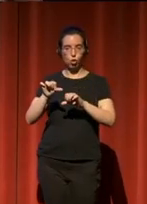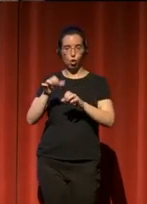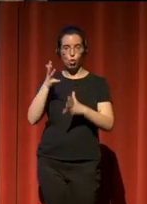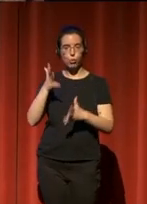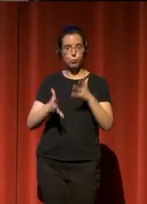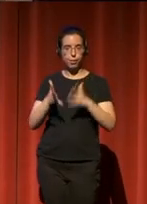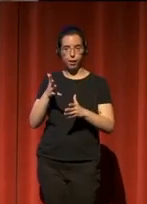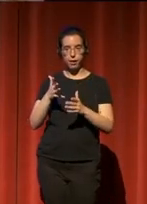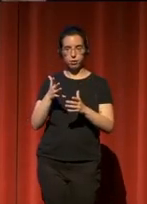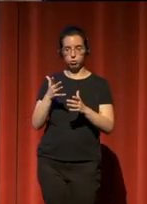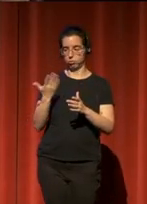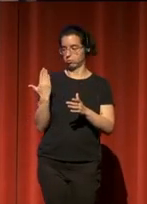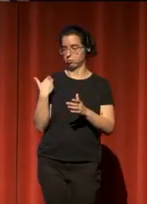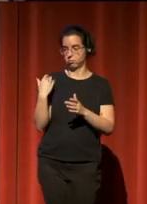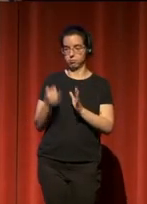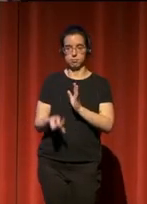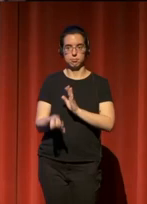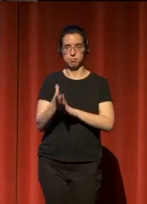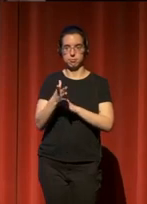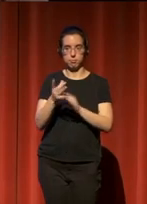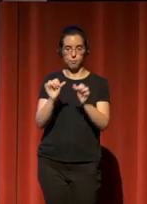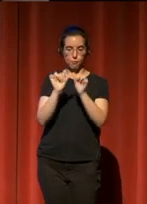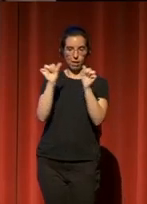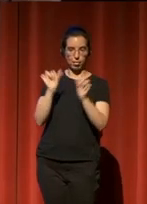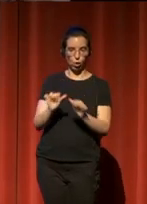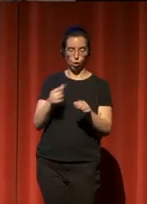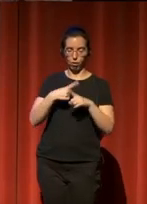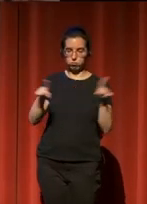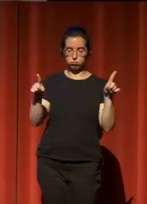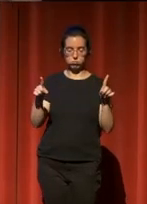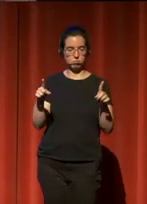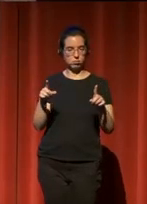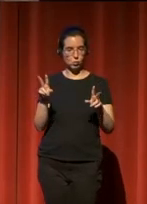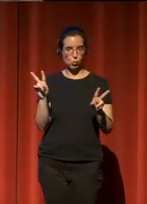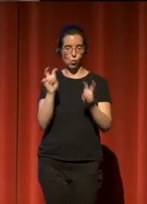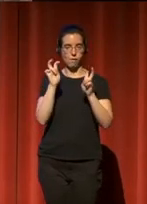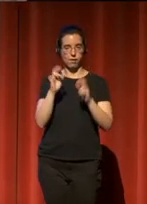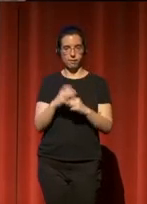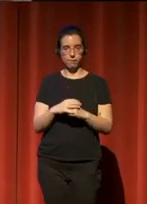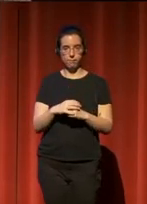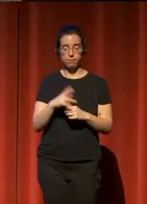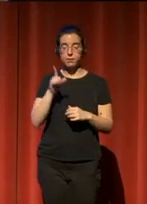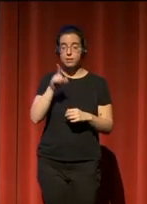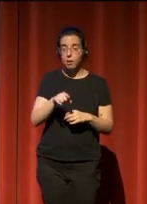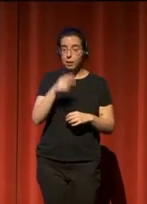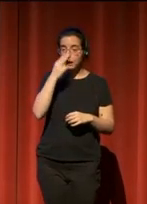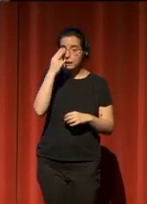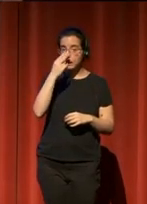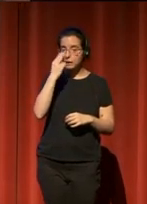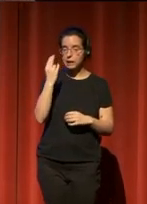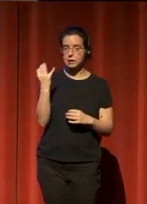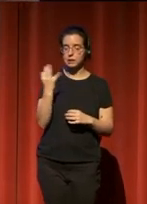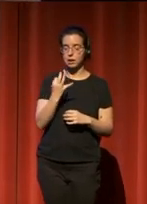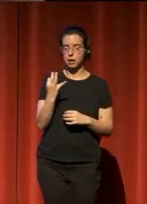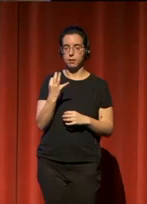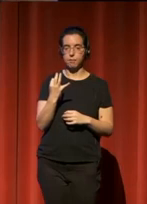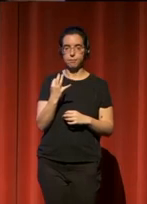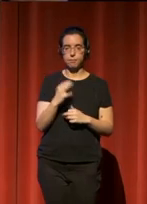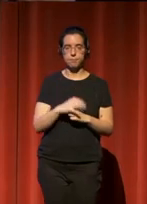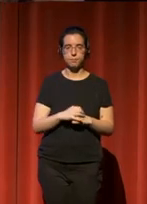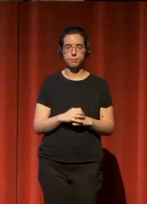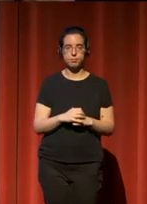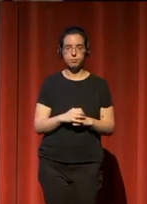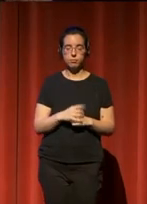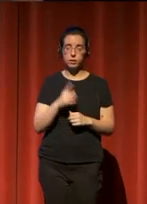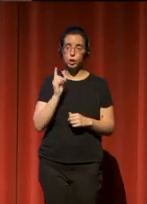incip y diferenciada de las de las de de las demás lo que es bastante interesante también es que no solo